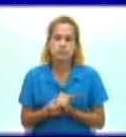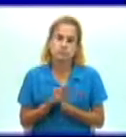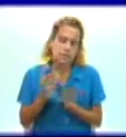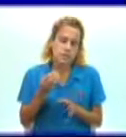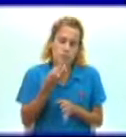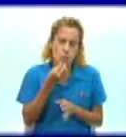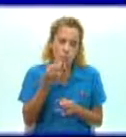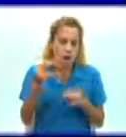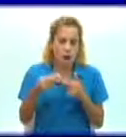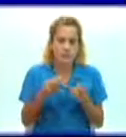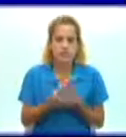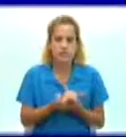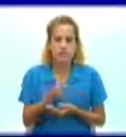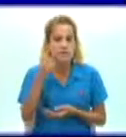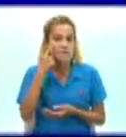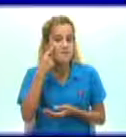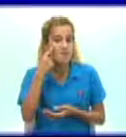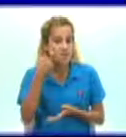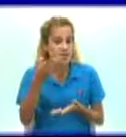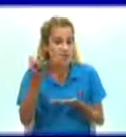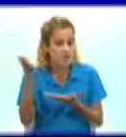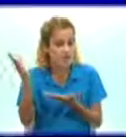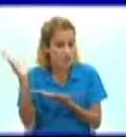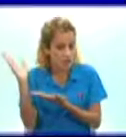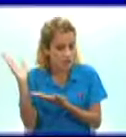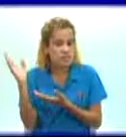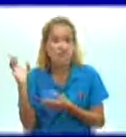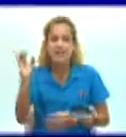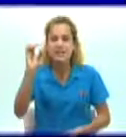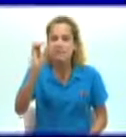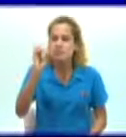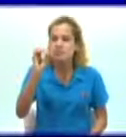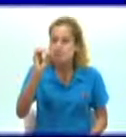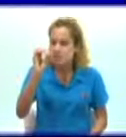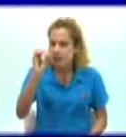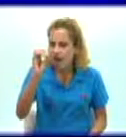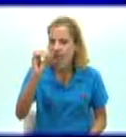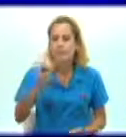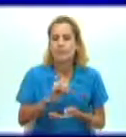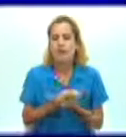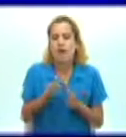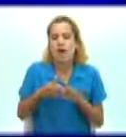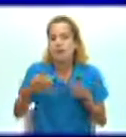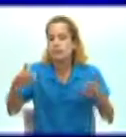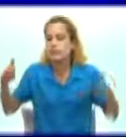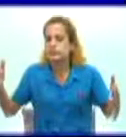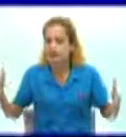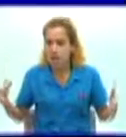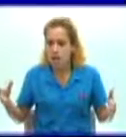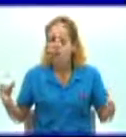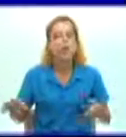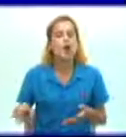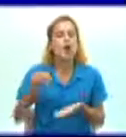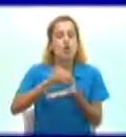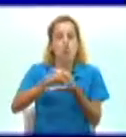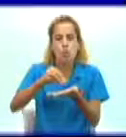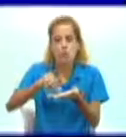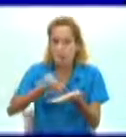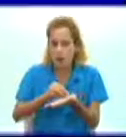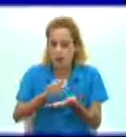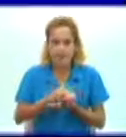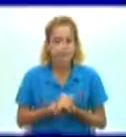sustraer. Fíjense cómo yo aquí en otro color le señalo el 0 para completar los lugares decimales para que sea más fácil la comprensión de la sustracción en este